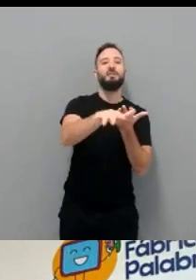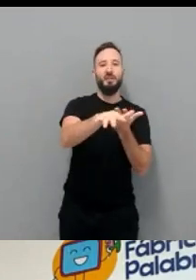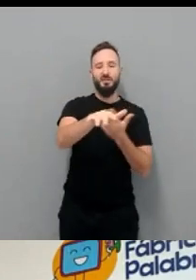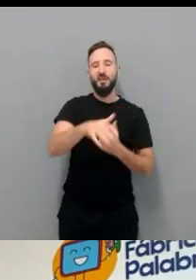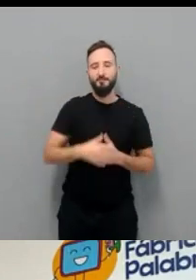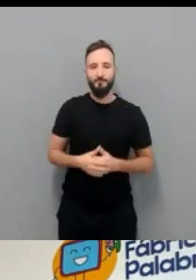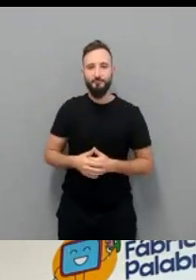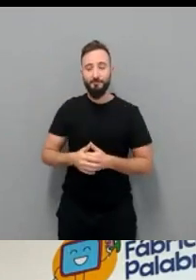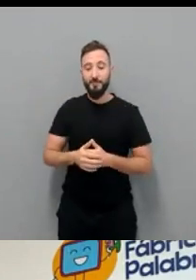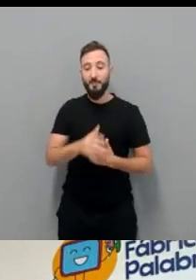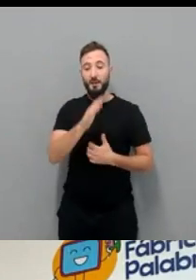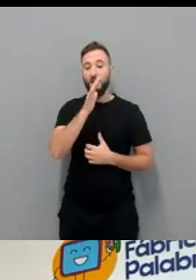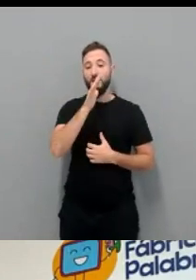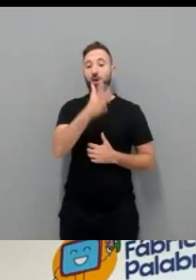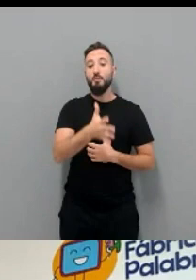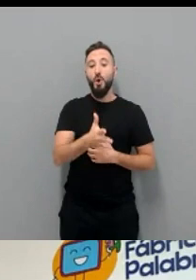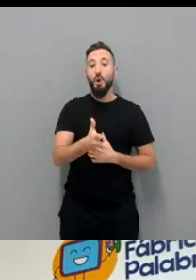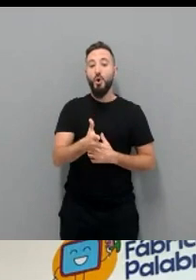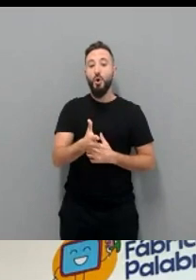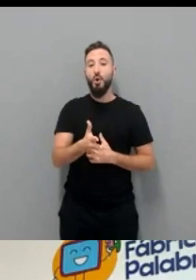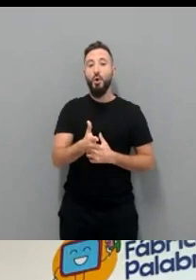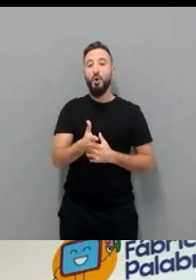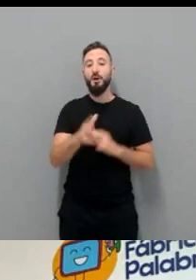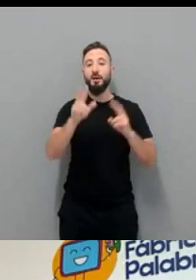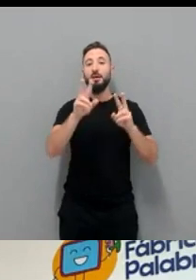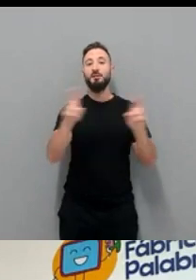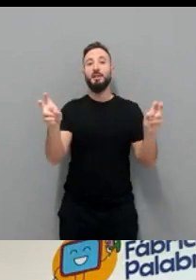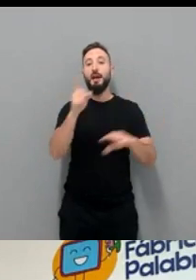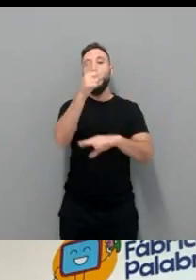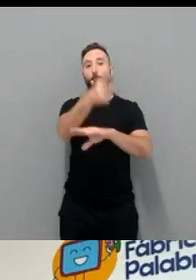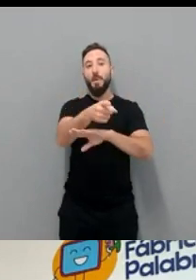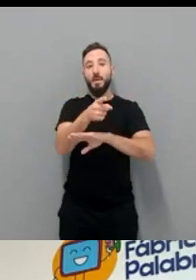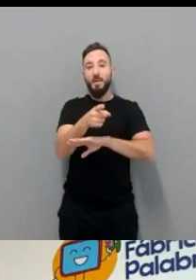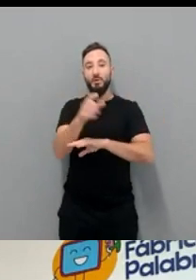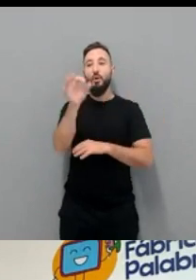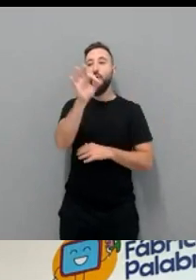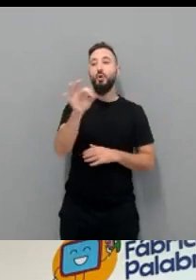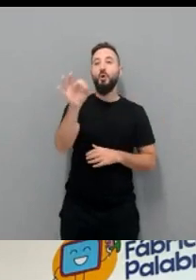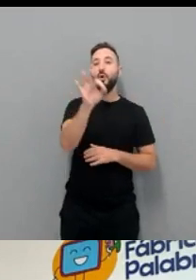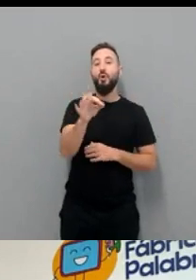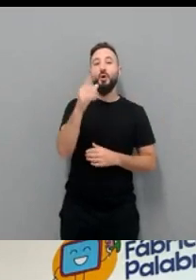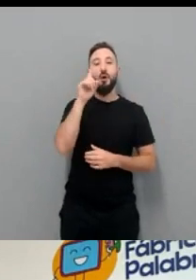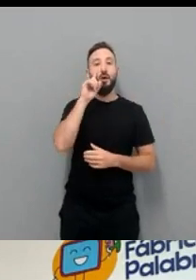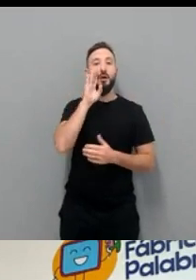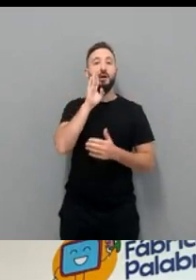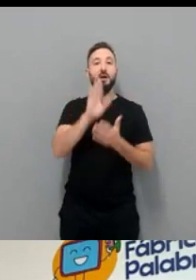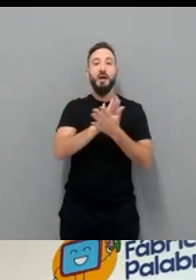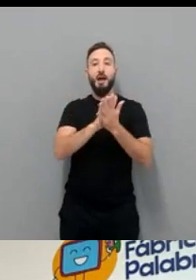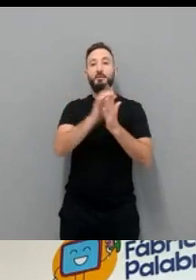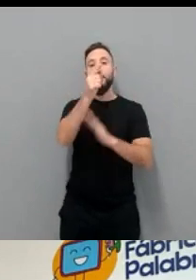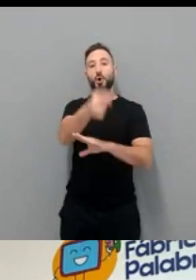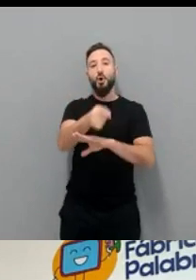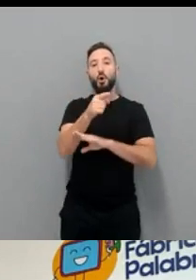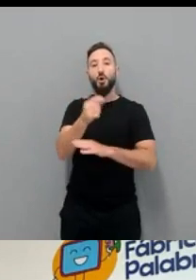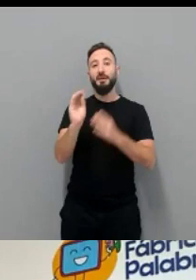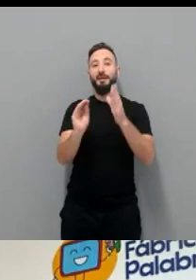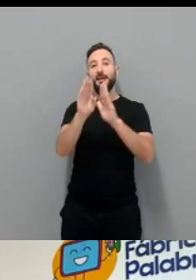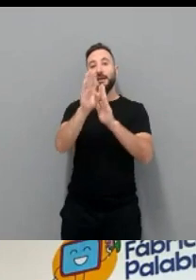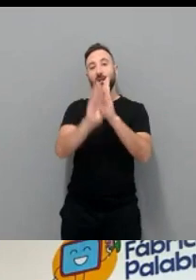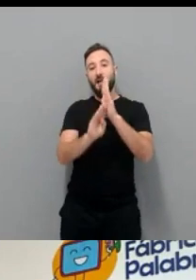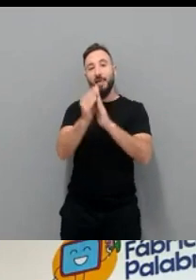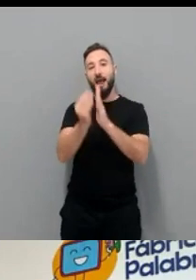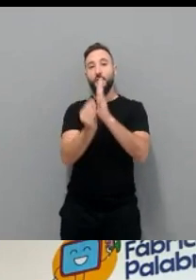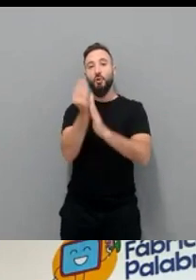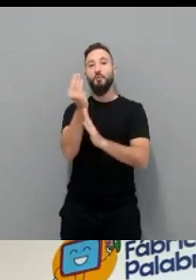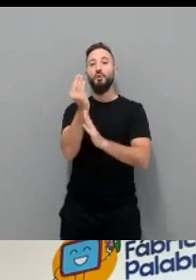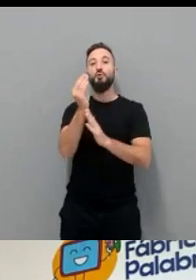Porque a la hora de las prescripciones, y como veíamos, la orden del catálogo de productos ortoprotésicos ya por fin